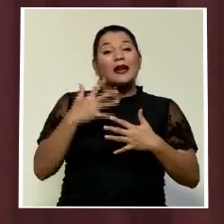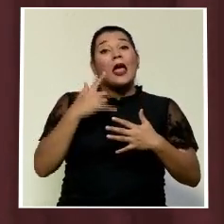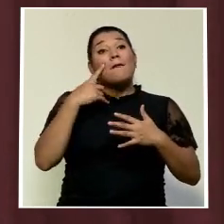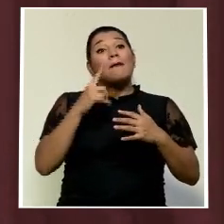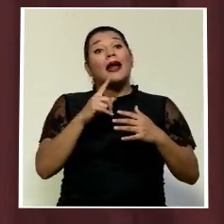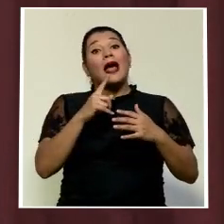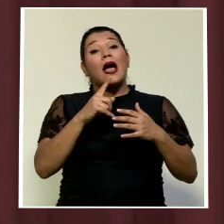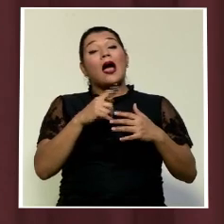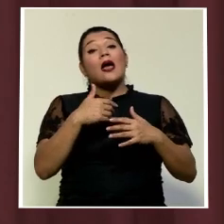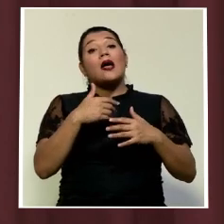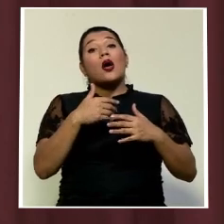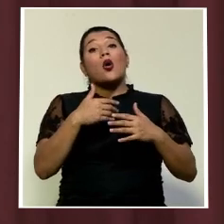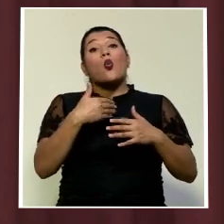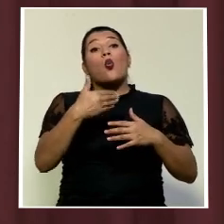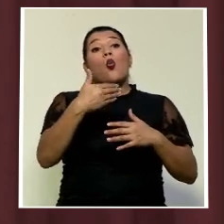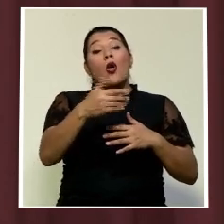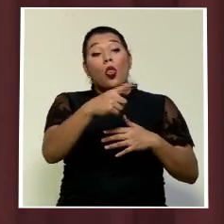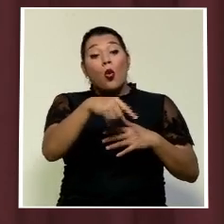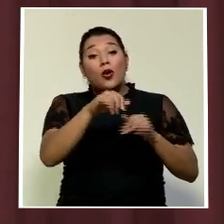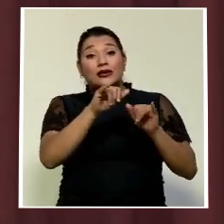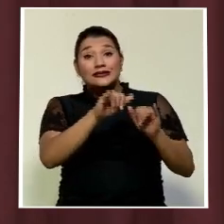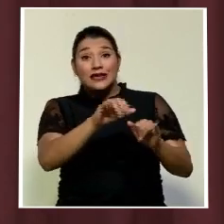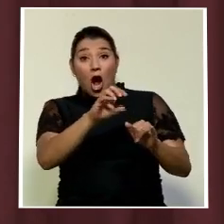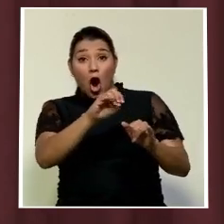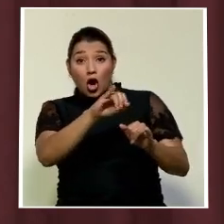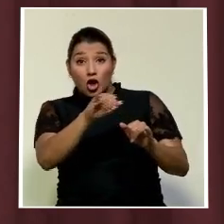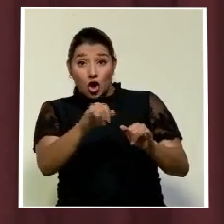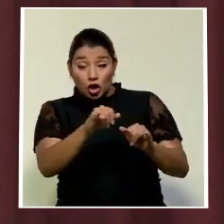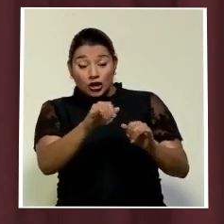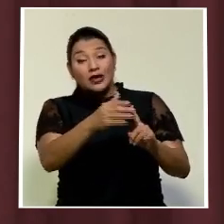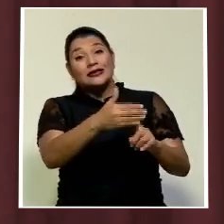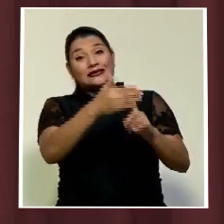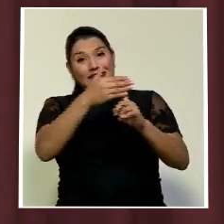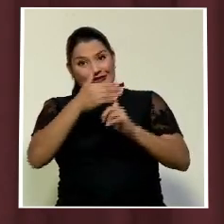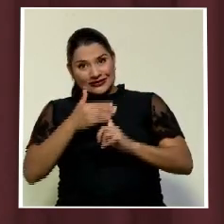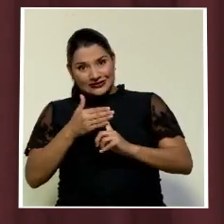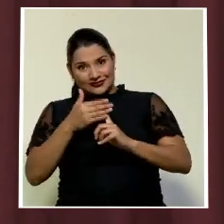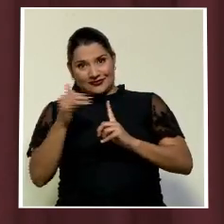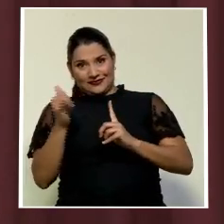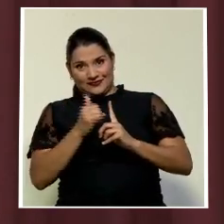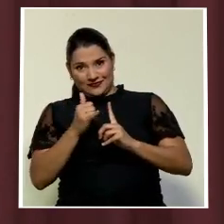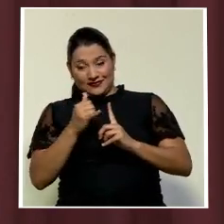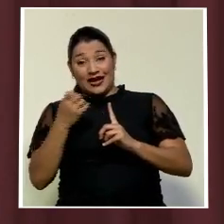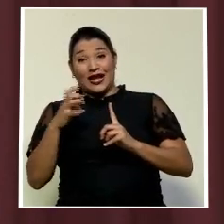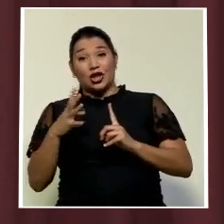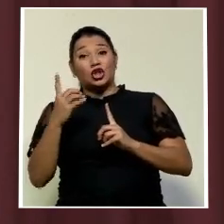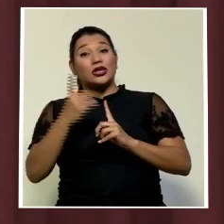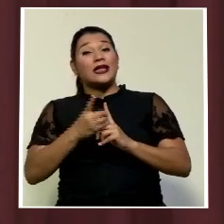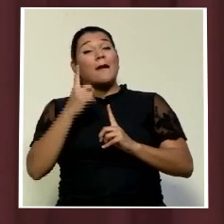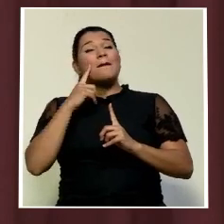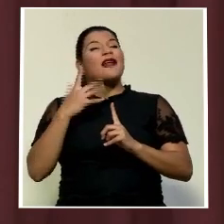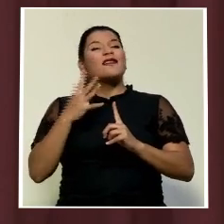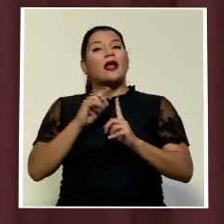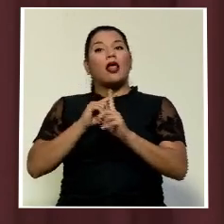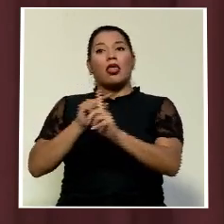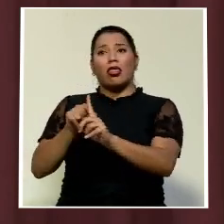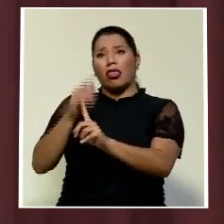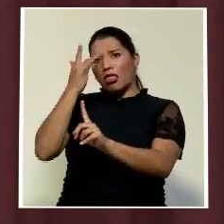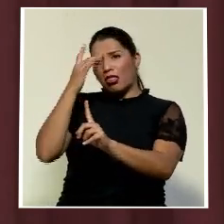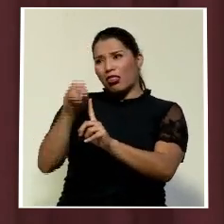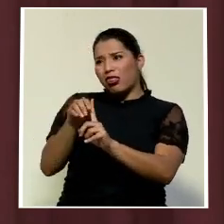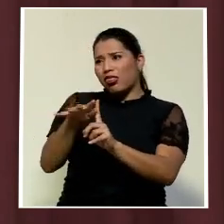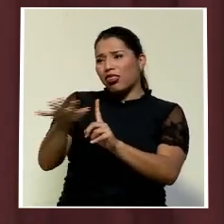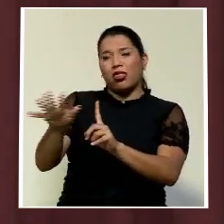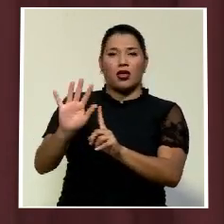cuarentena de personas privadas de libertad que ingresen al sistema penitenciario y así evitar un brote de COVID-19 en las cárceles del país.